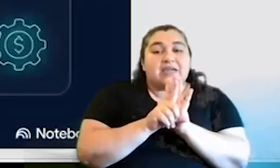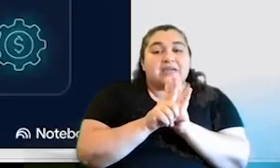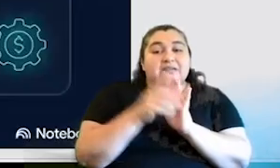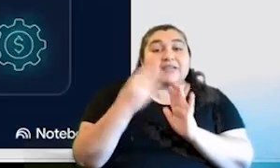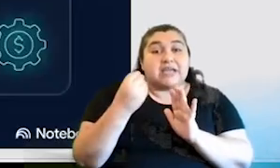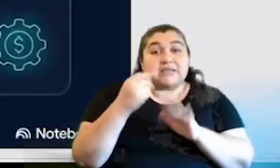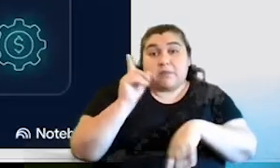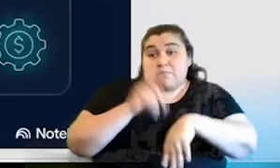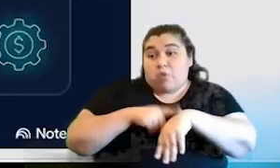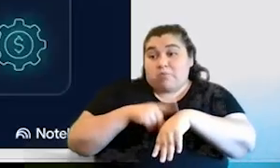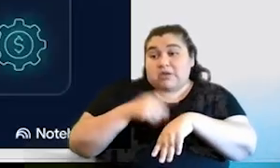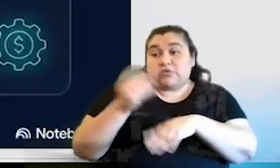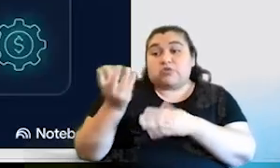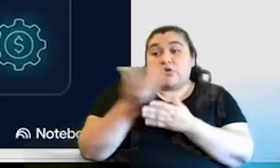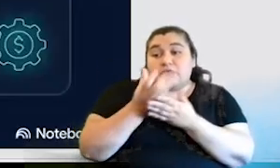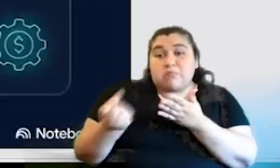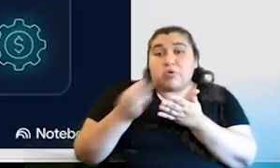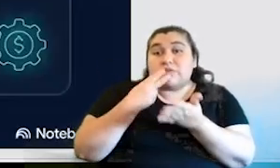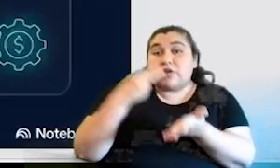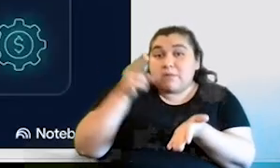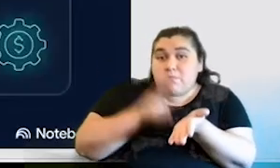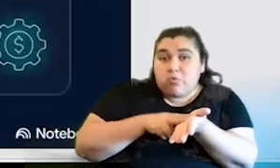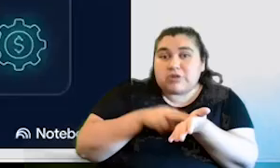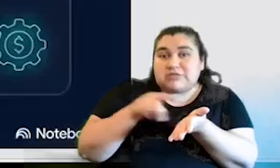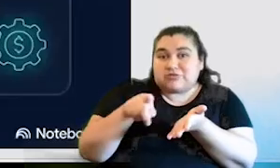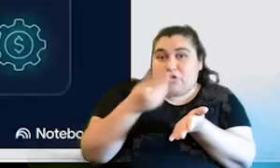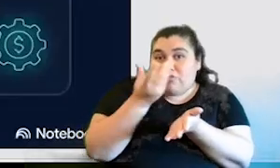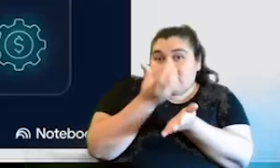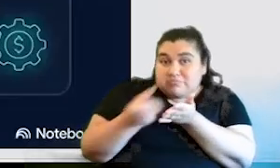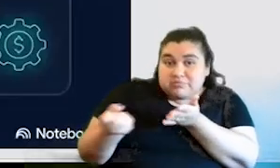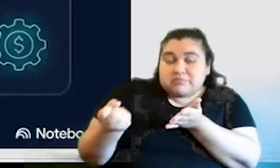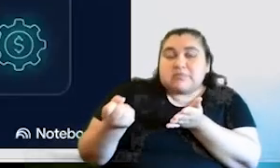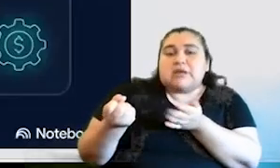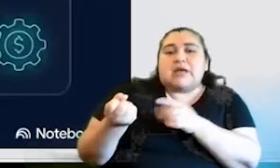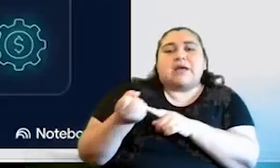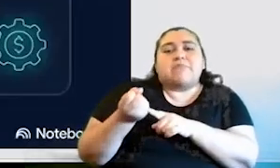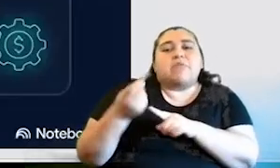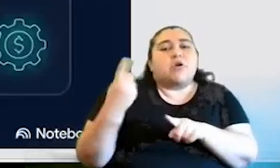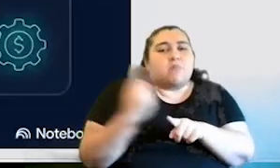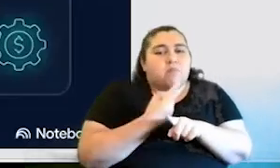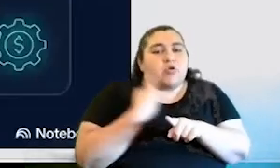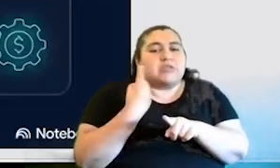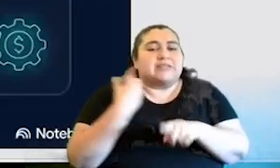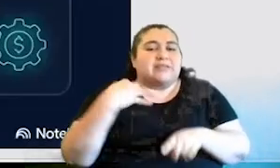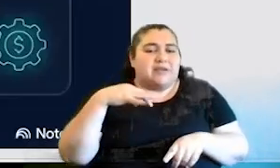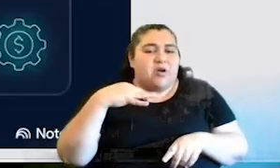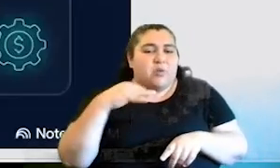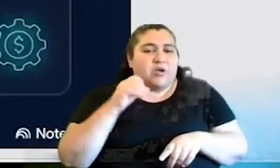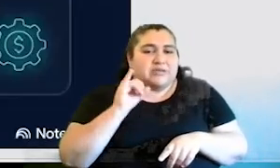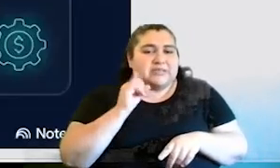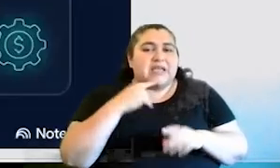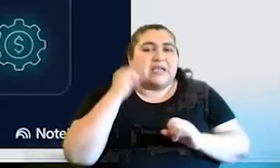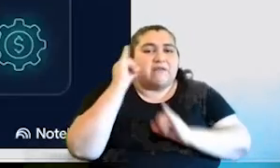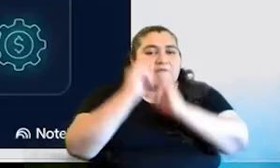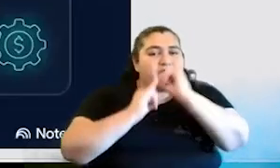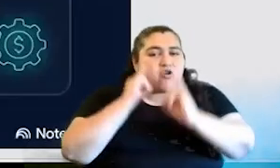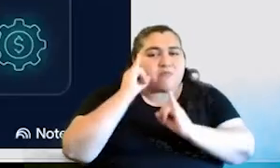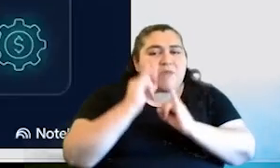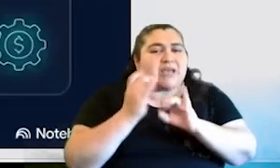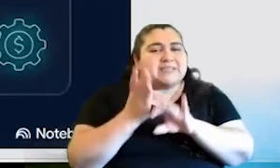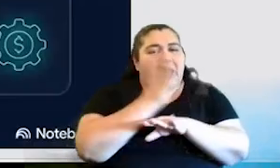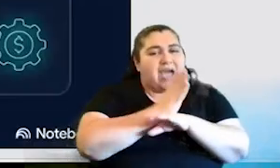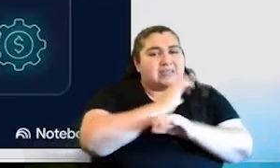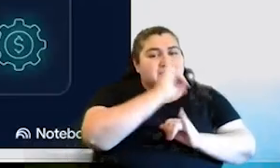de retención, el ingreso del impuesto se va a hacer en cabeza del empleador, pero sí tenemos esta obligación de informar a través de, como dijo